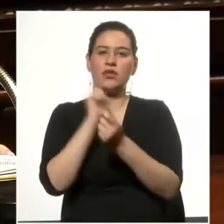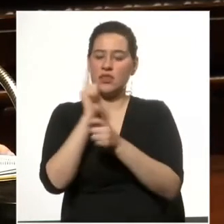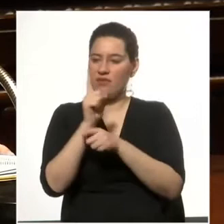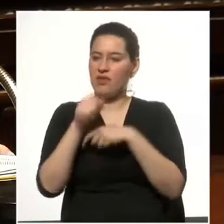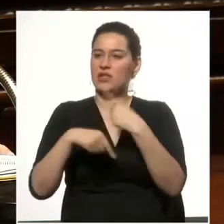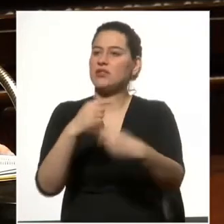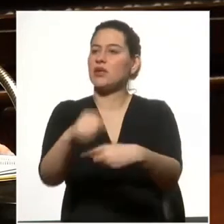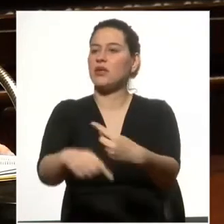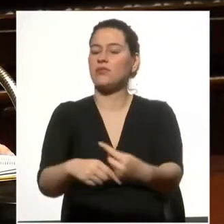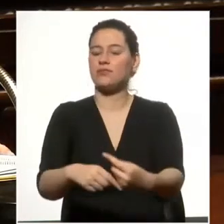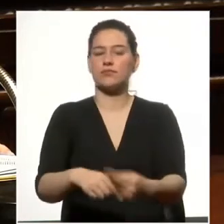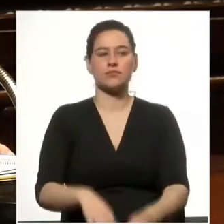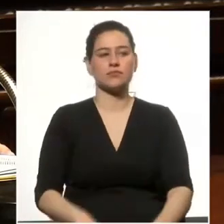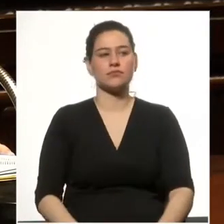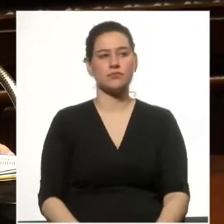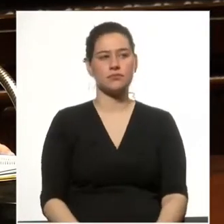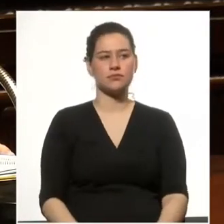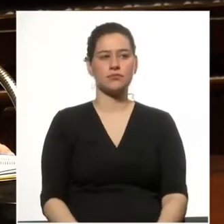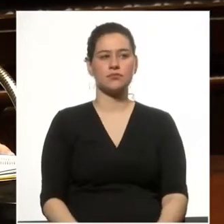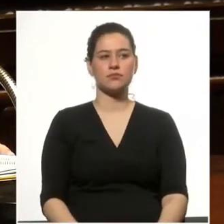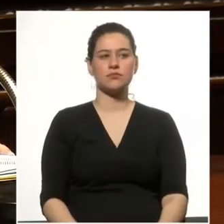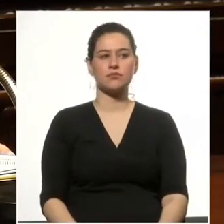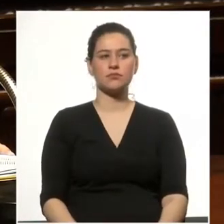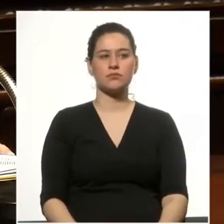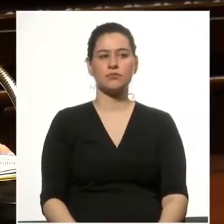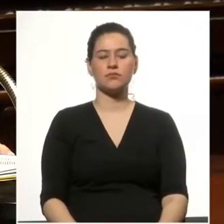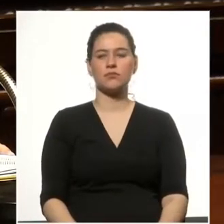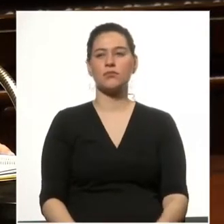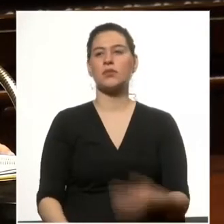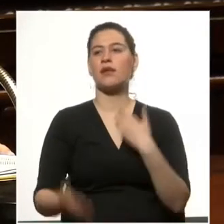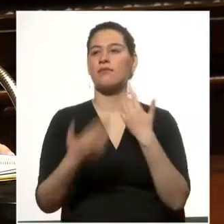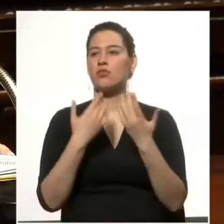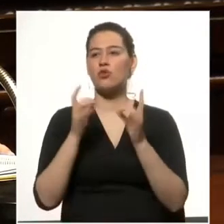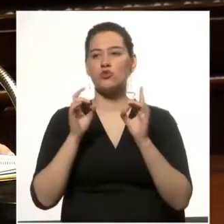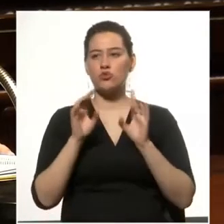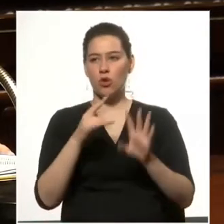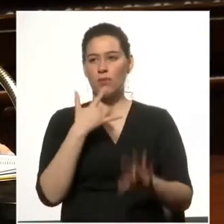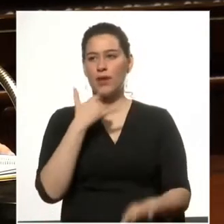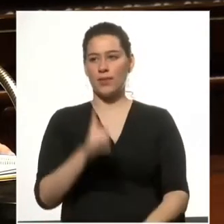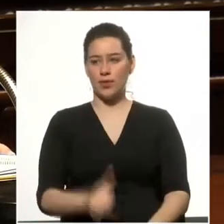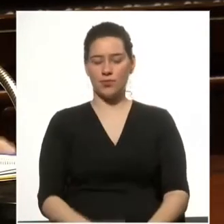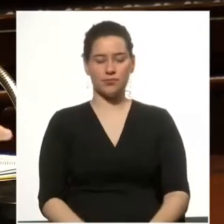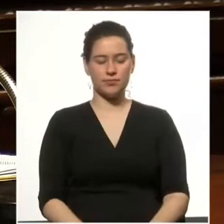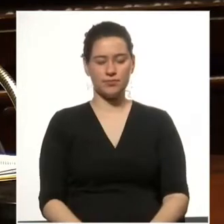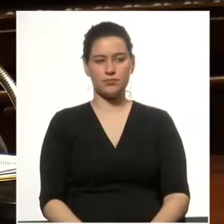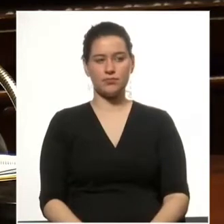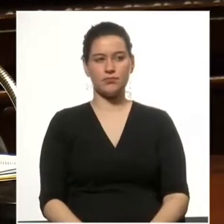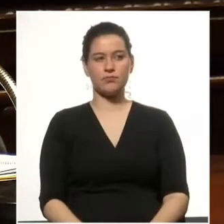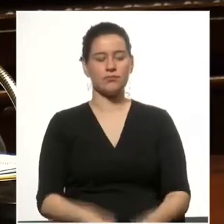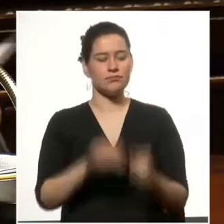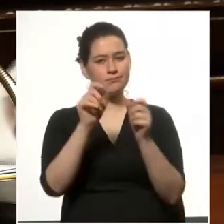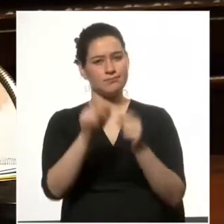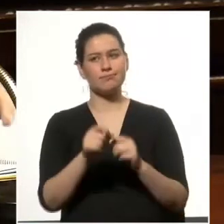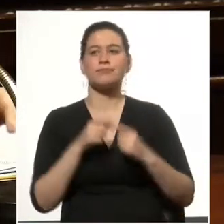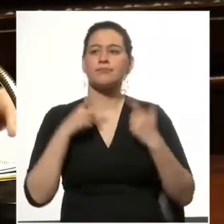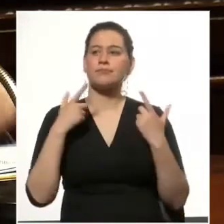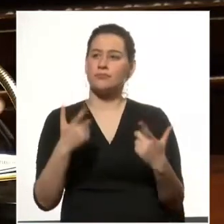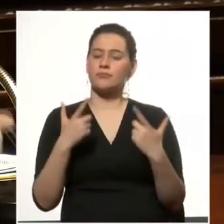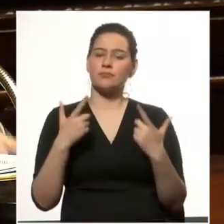sentencia. Hablando de criterios disímiles, y solo a título de ejemplo, no deja de llamar la atención